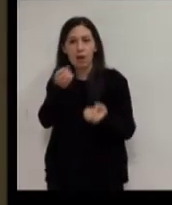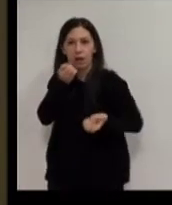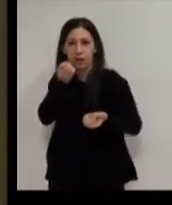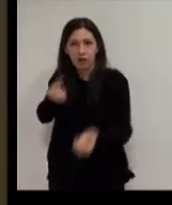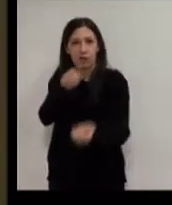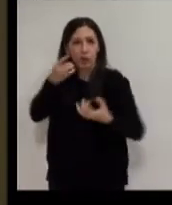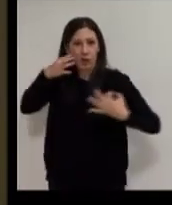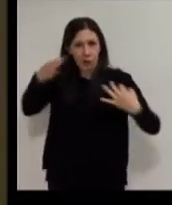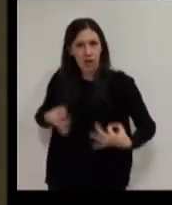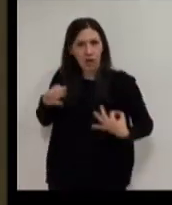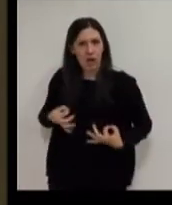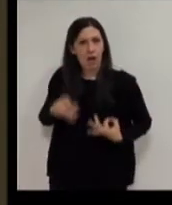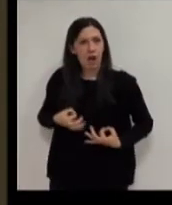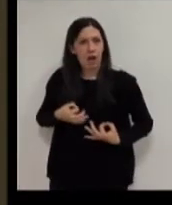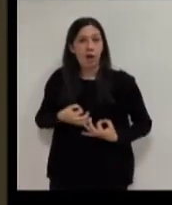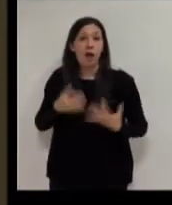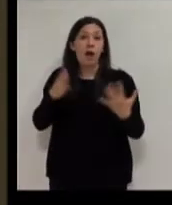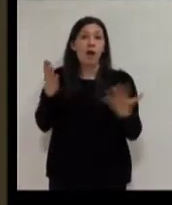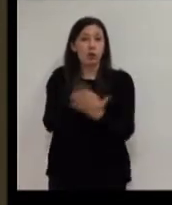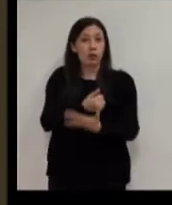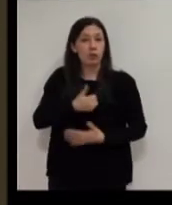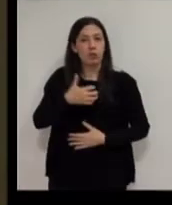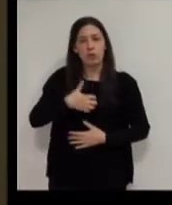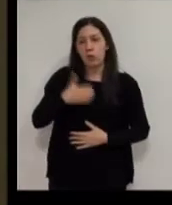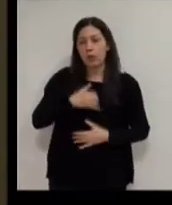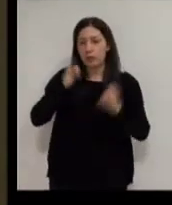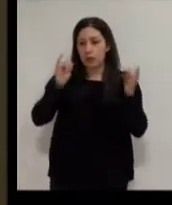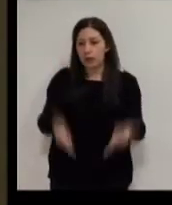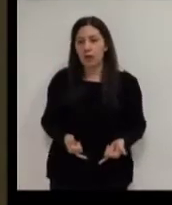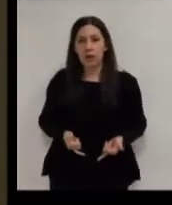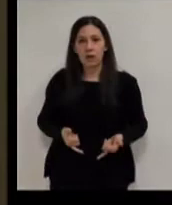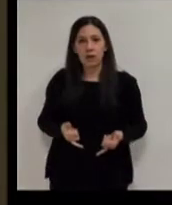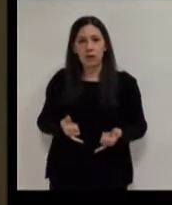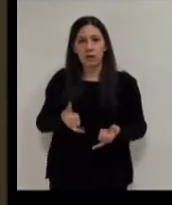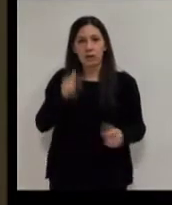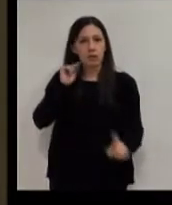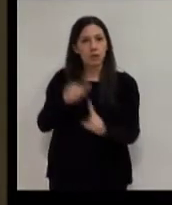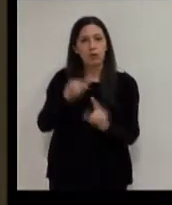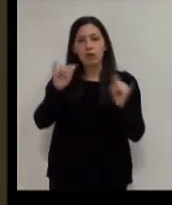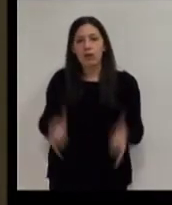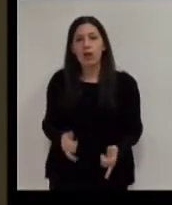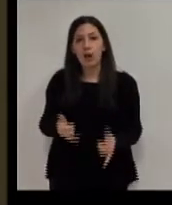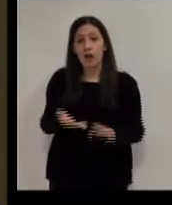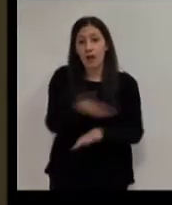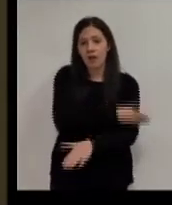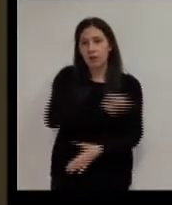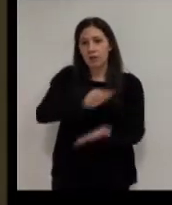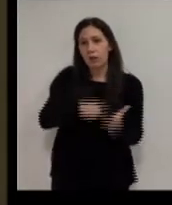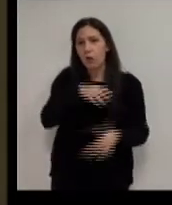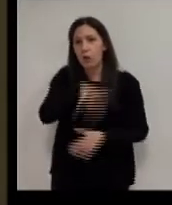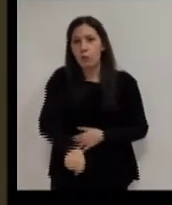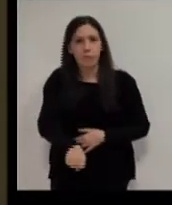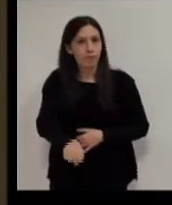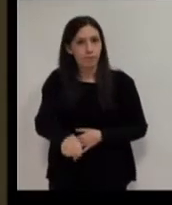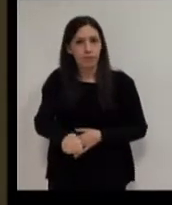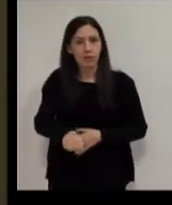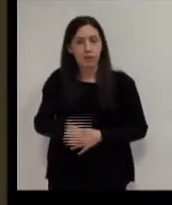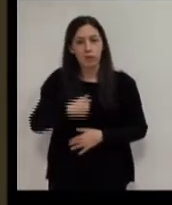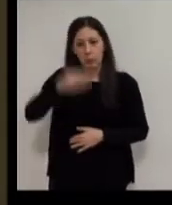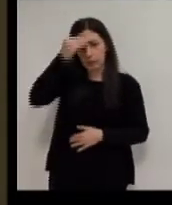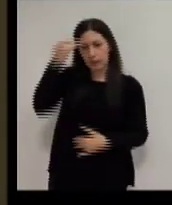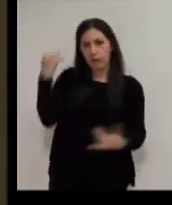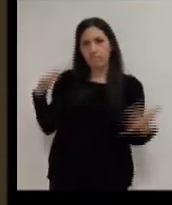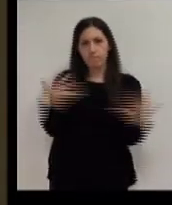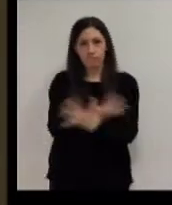información veraz. A todo el mundo le fastidia cuando llega a su destino y se encuentra que lo que ha contratado no es lo que él tenía